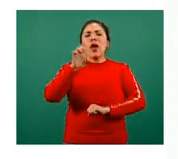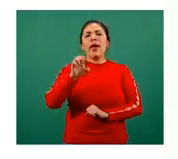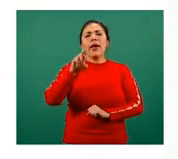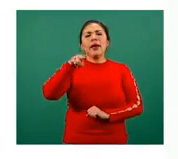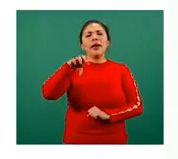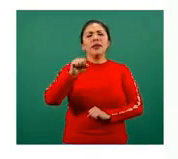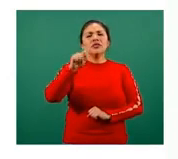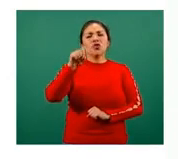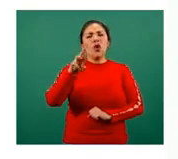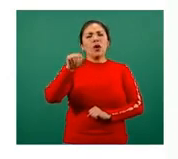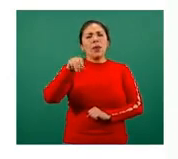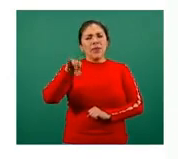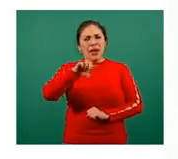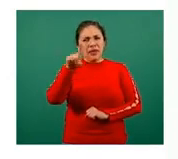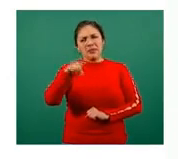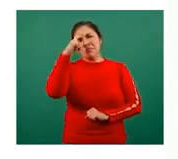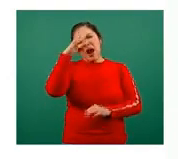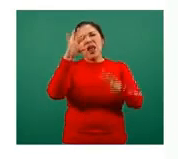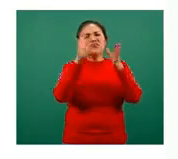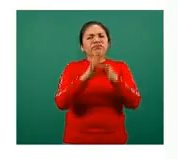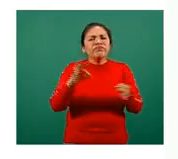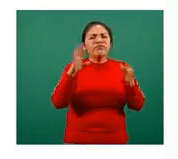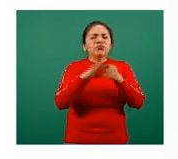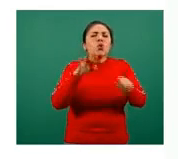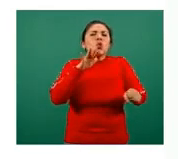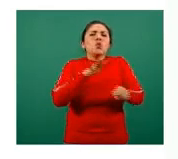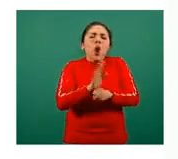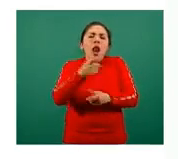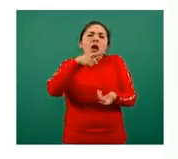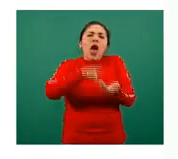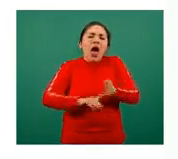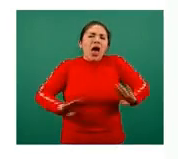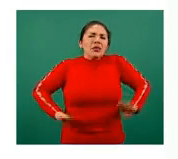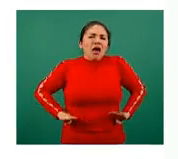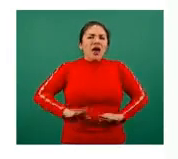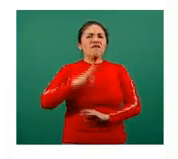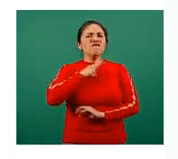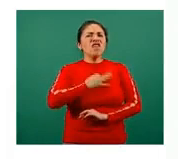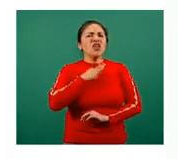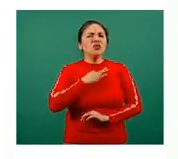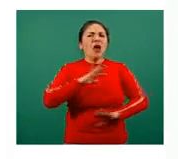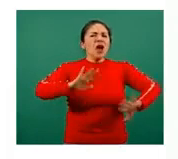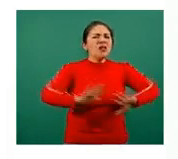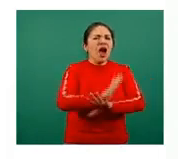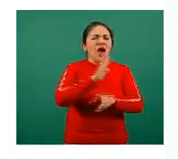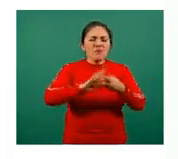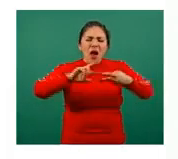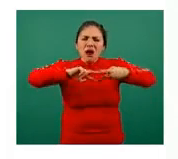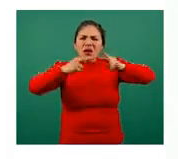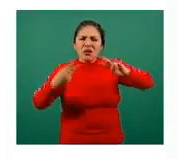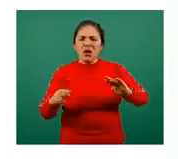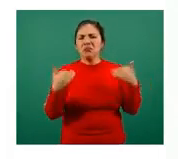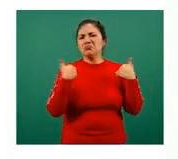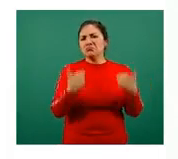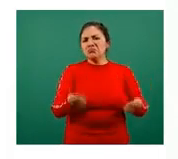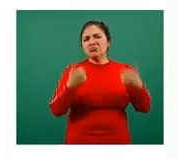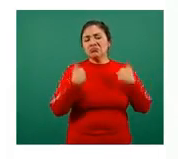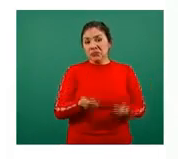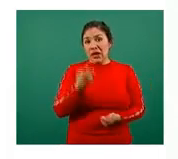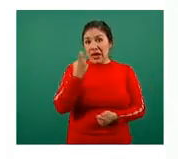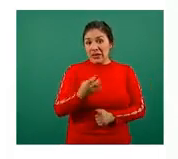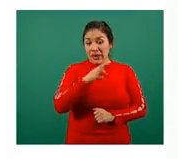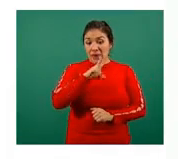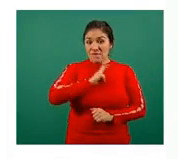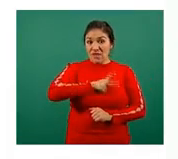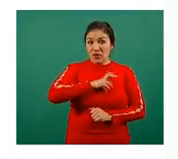Ramírez del INDRE, habló de las variantes, de las características, y creo que podemos concluir que los virus de